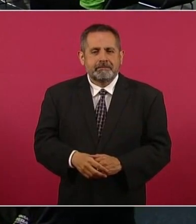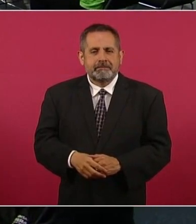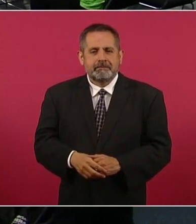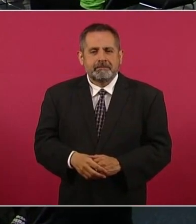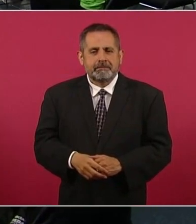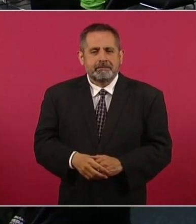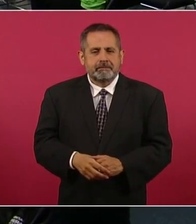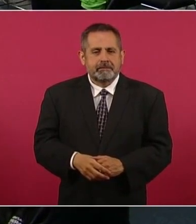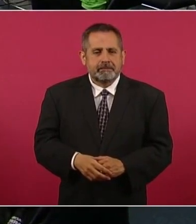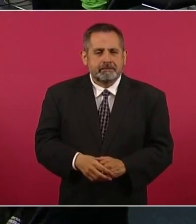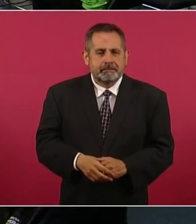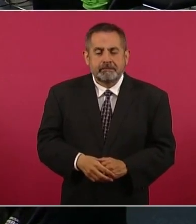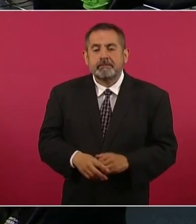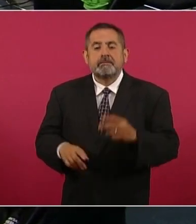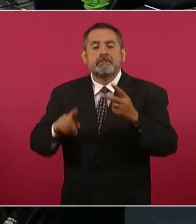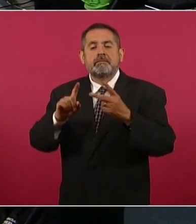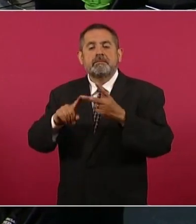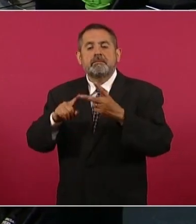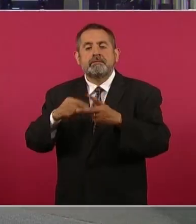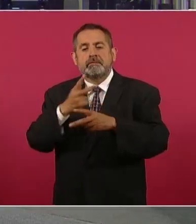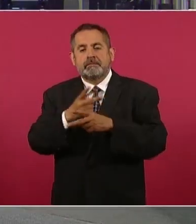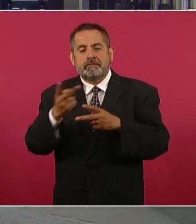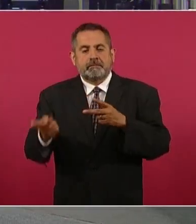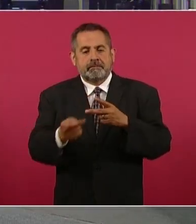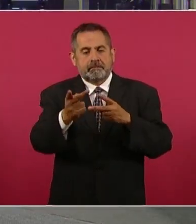En una segunda pregunta, señor presidente.